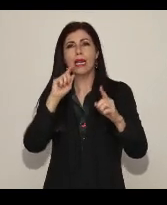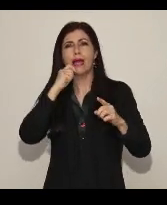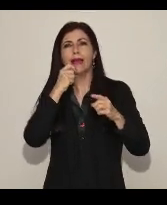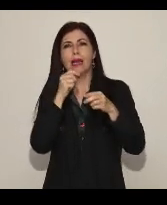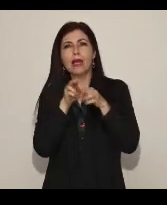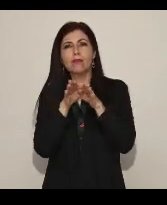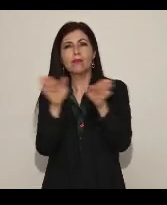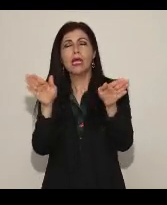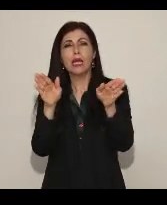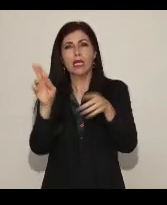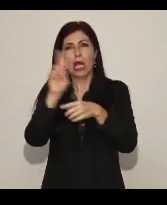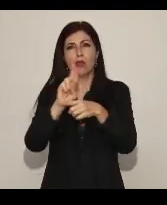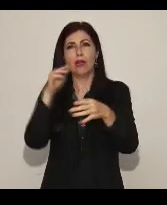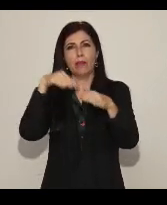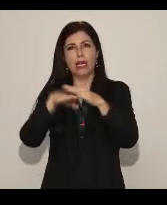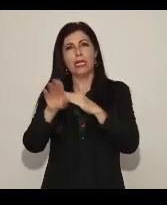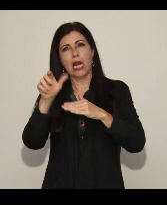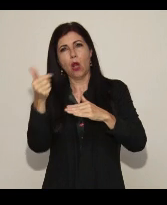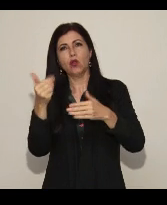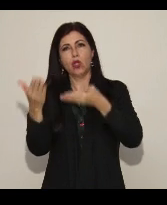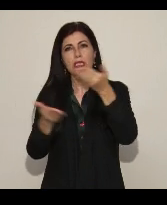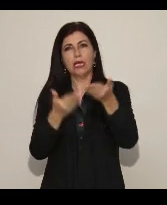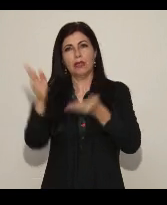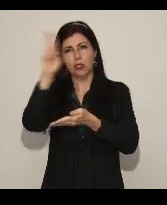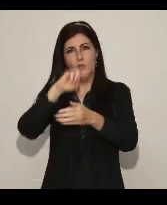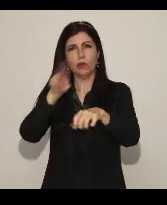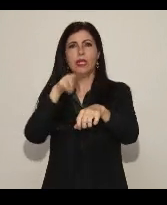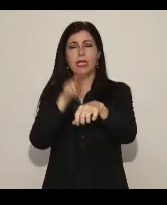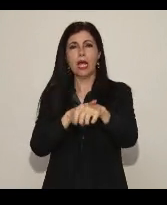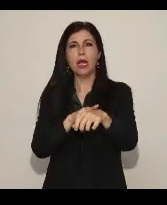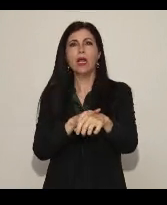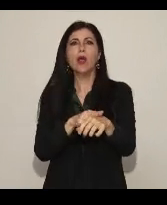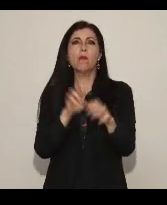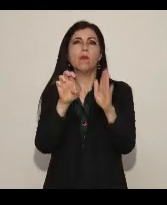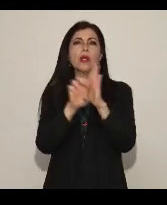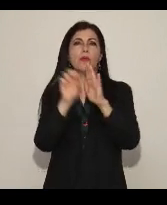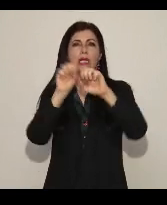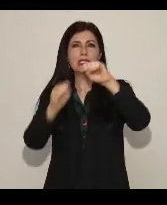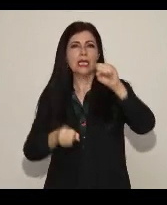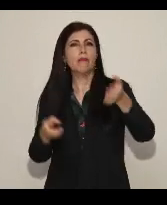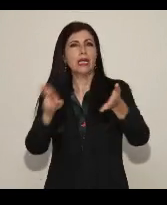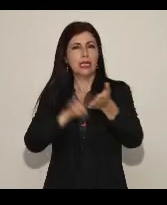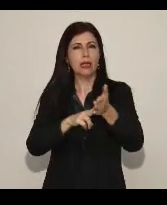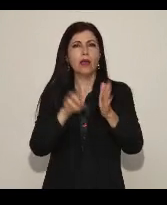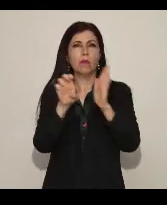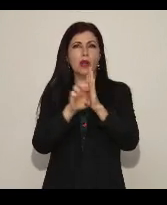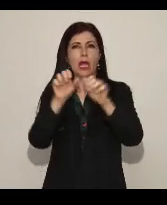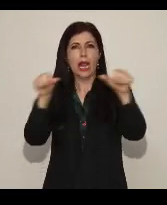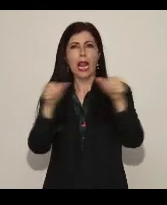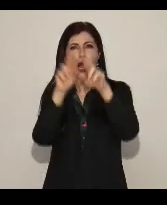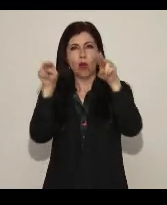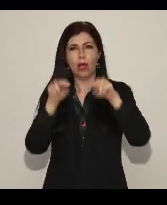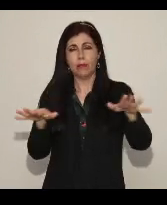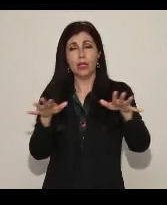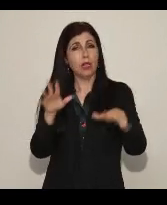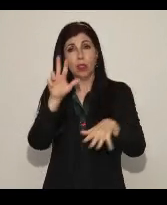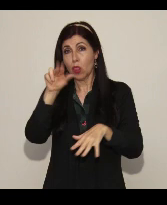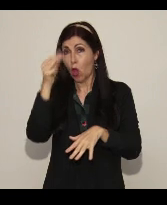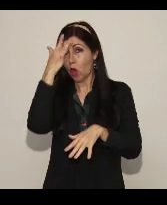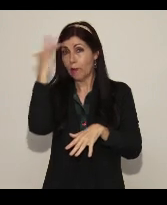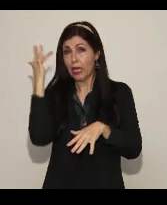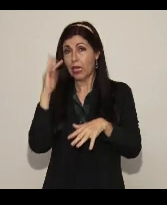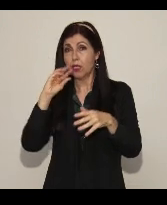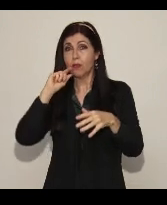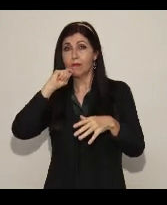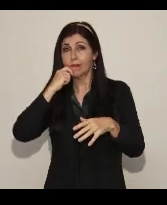clave unificada que utiliza para entrar a otros servicios de la UNA, como el sistema de matrícula y el aula virtual. No olvide